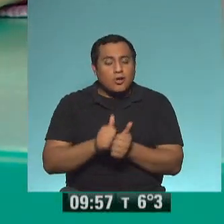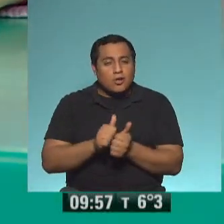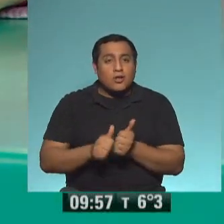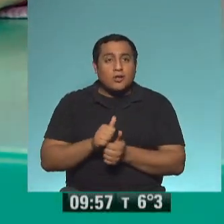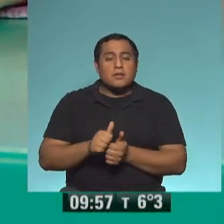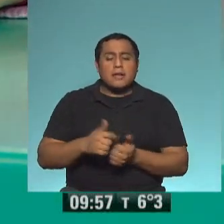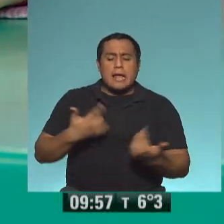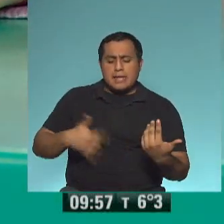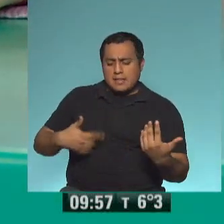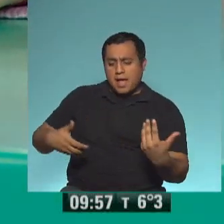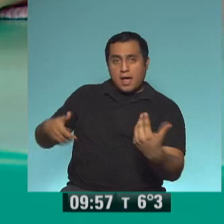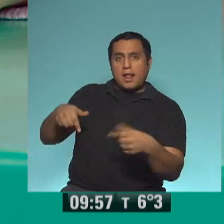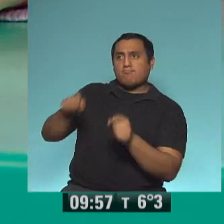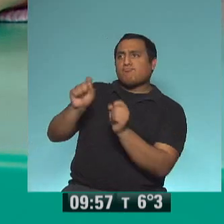de